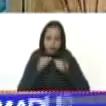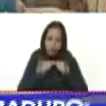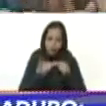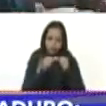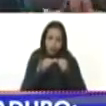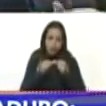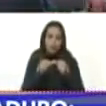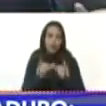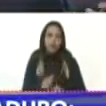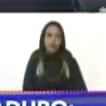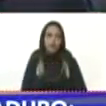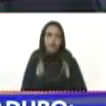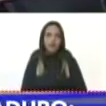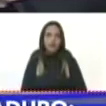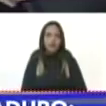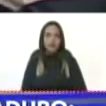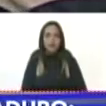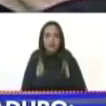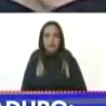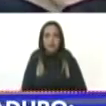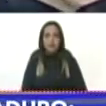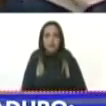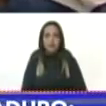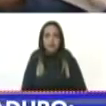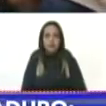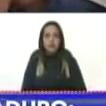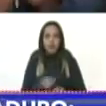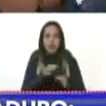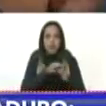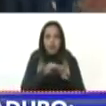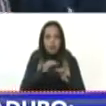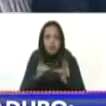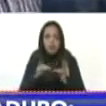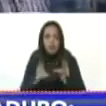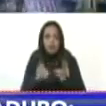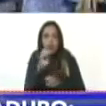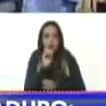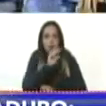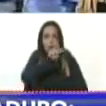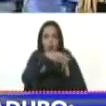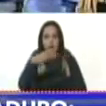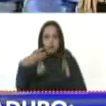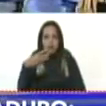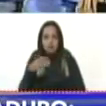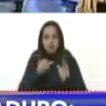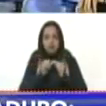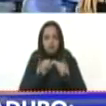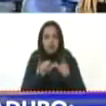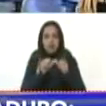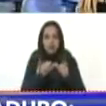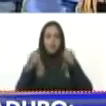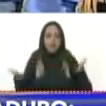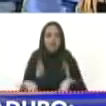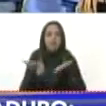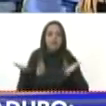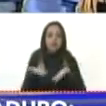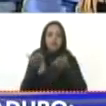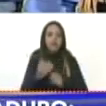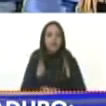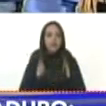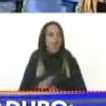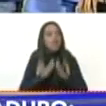en petro o en euros. sigamos avanzando en todos